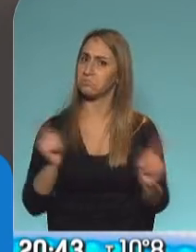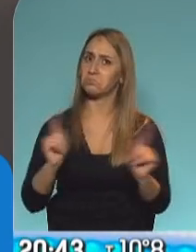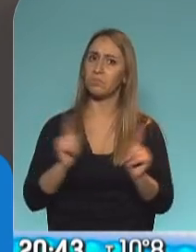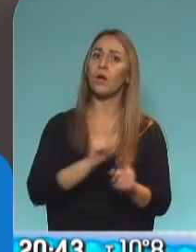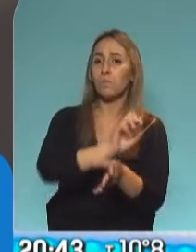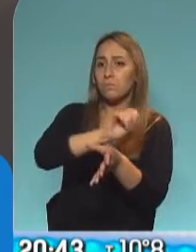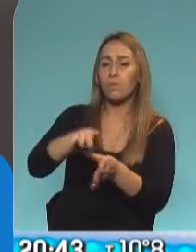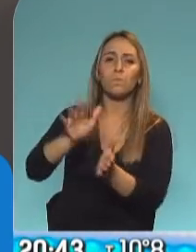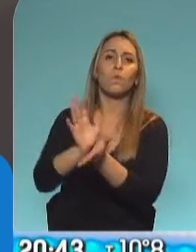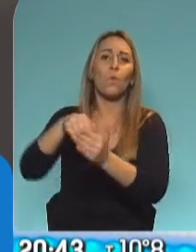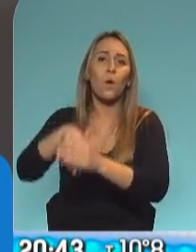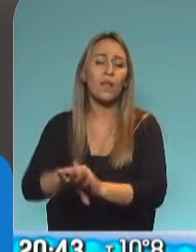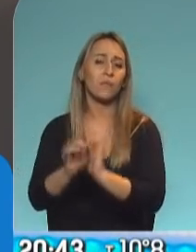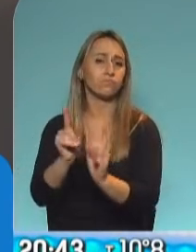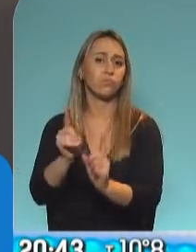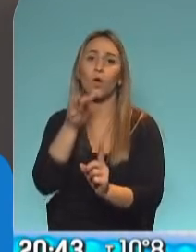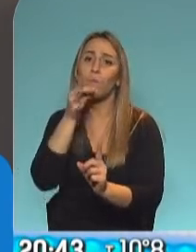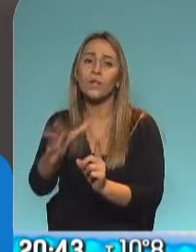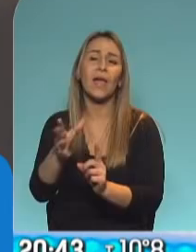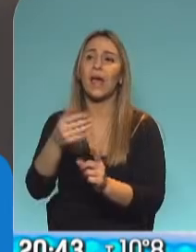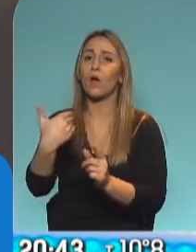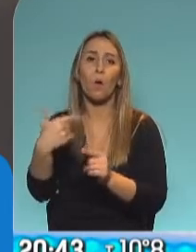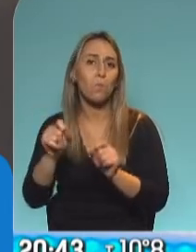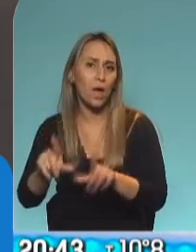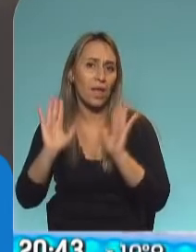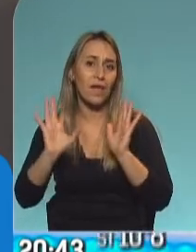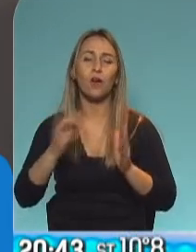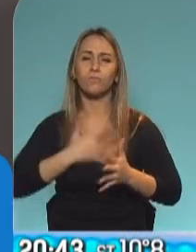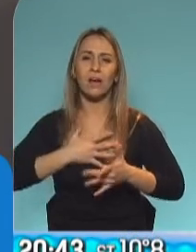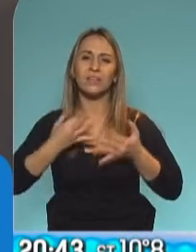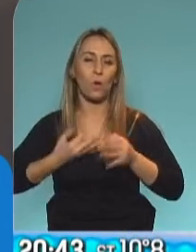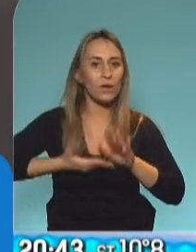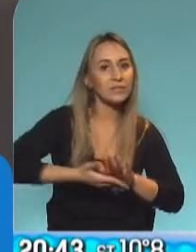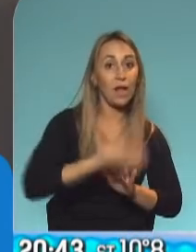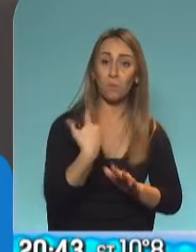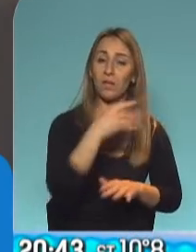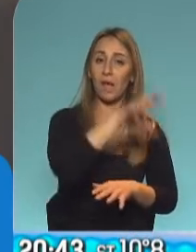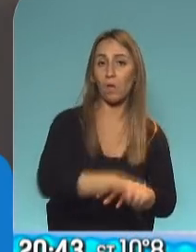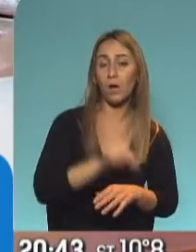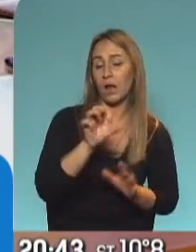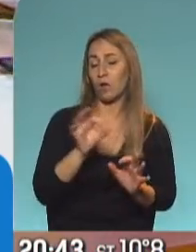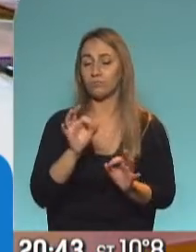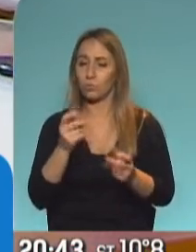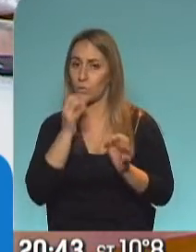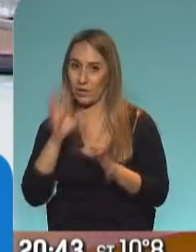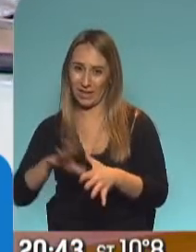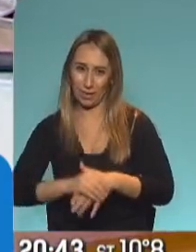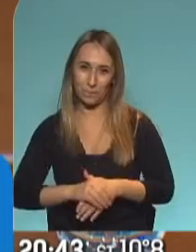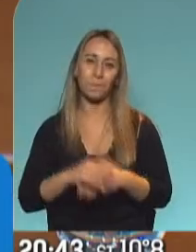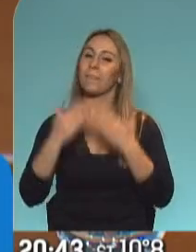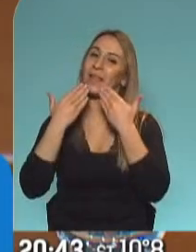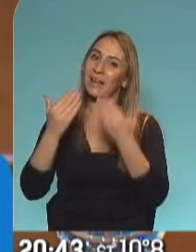ella va a poder ir cuando quiera, cuando pueda, cuando esté segura para salir, va a poder ir a retirar el dinero. Bien, gracias Carolina